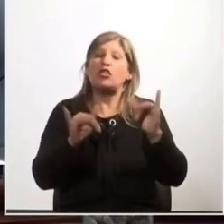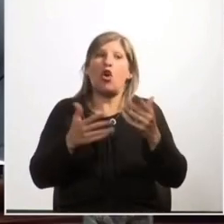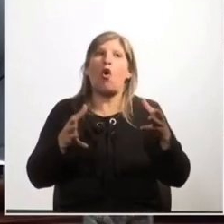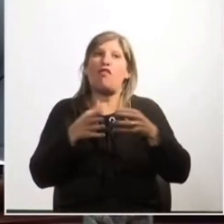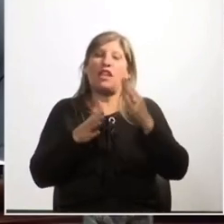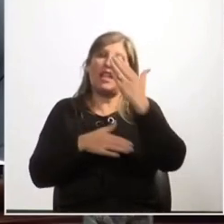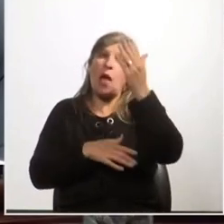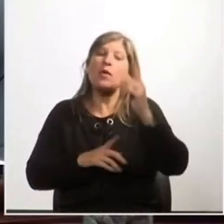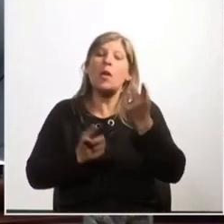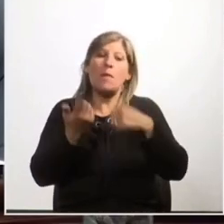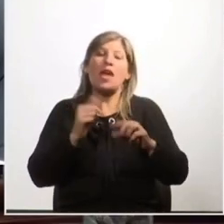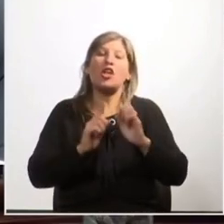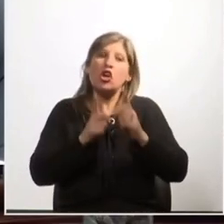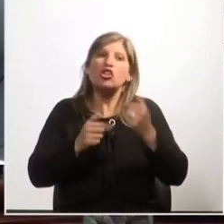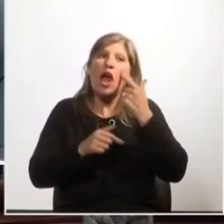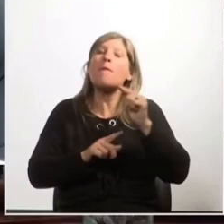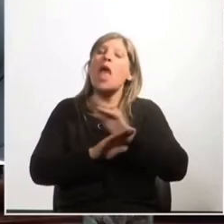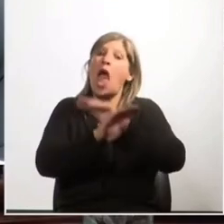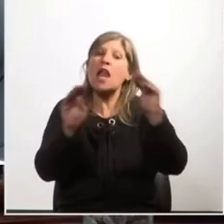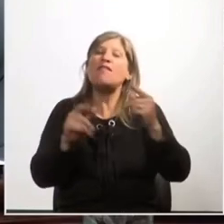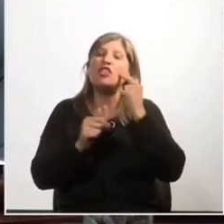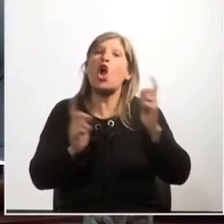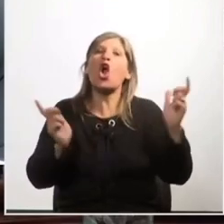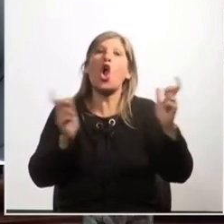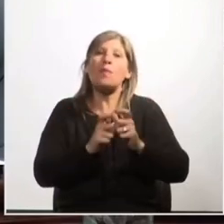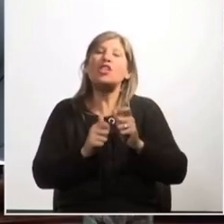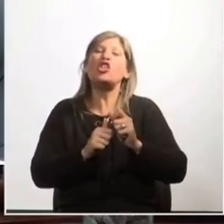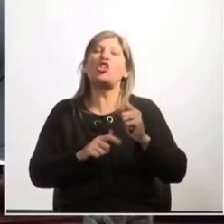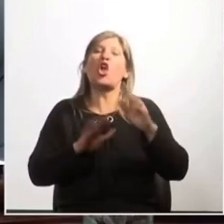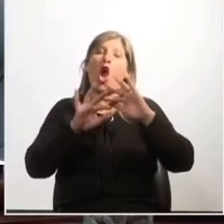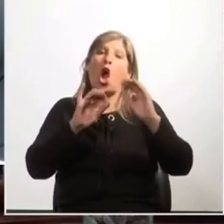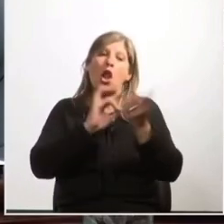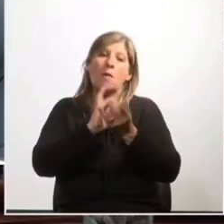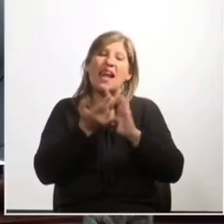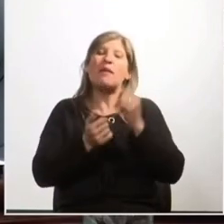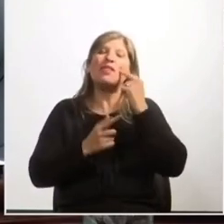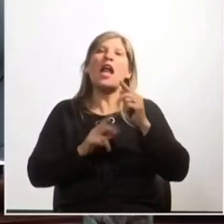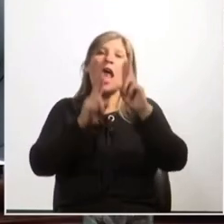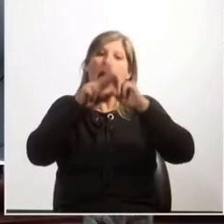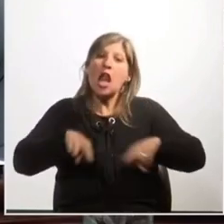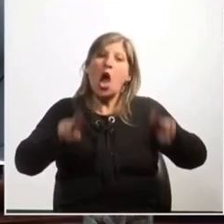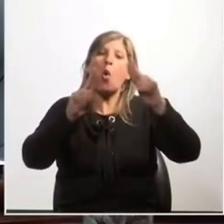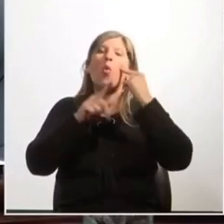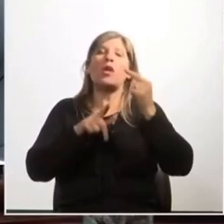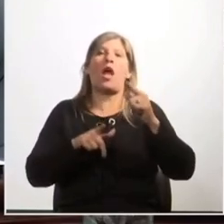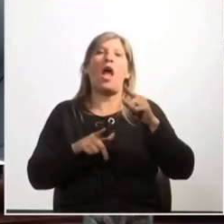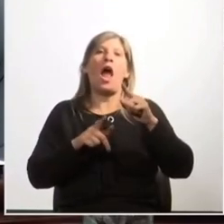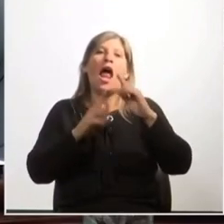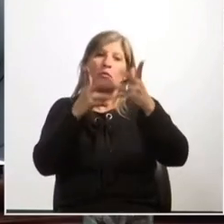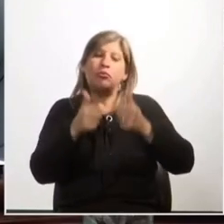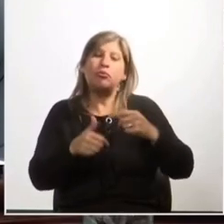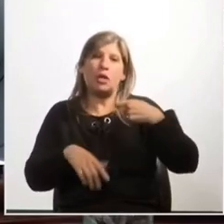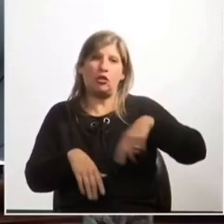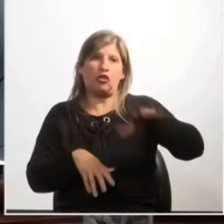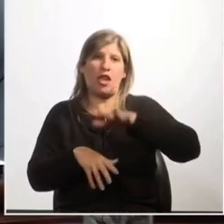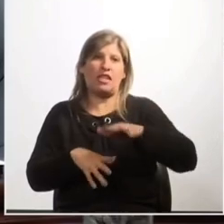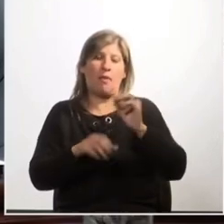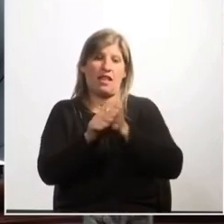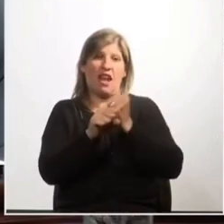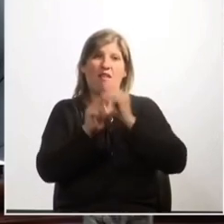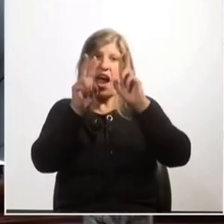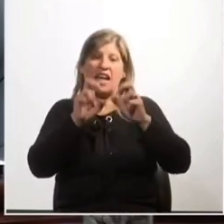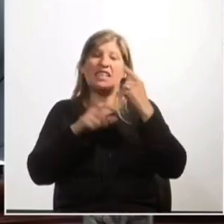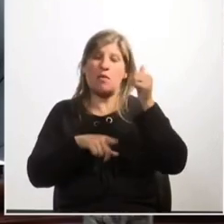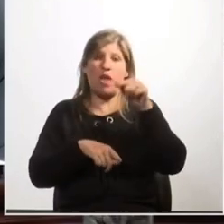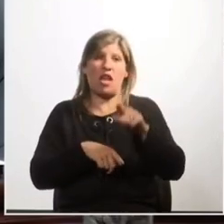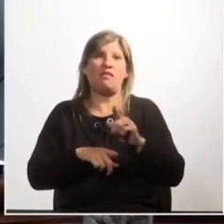advirtió el comisionado parlamentario, el relator de Naciones Unidas, la sociedad civil que trabaja en estos temas, la